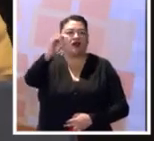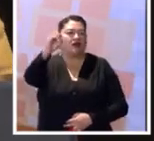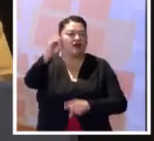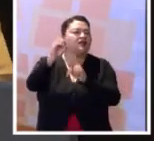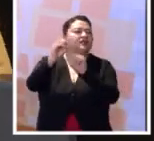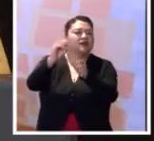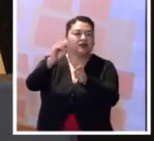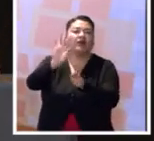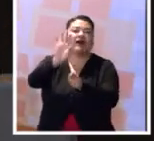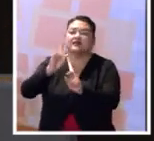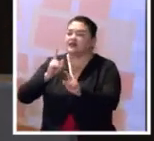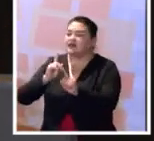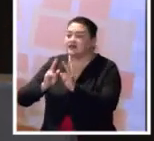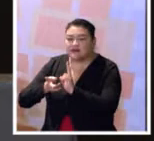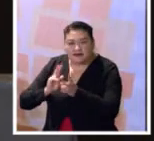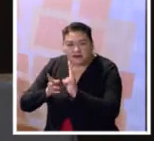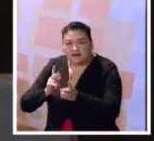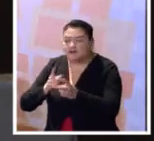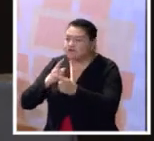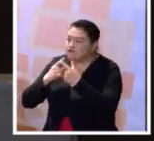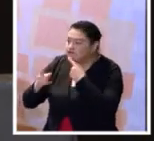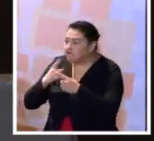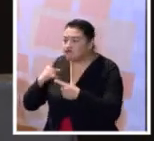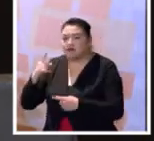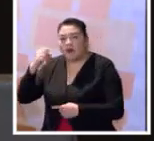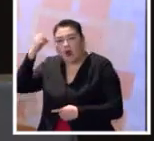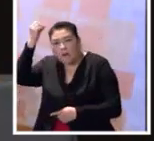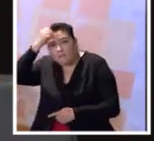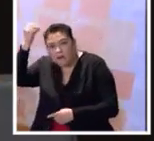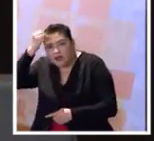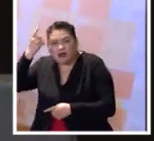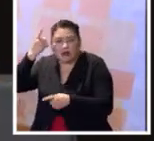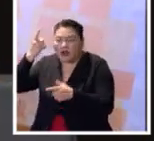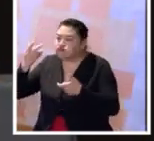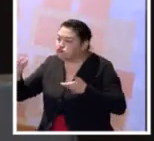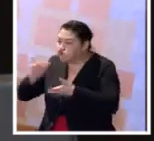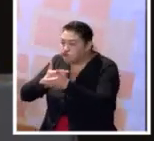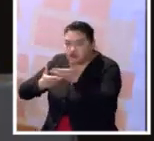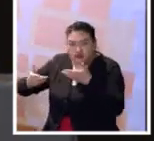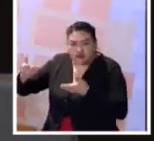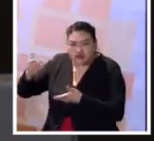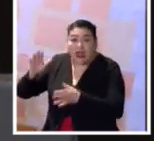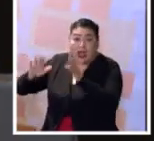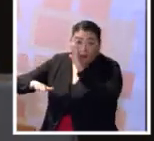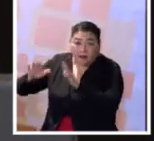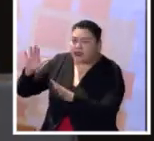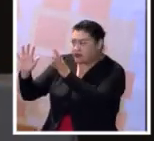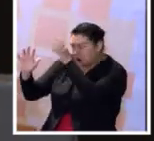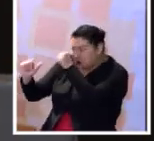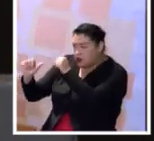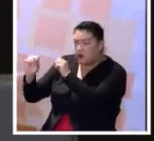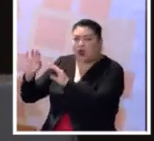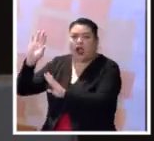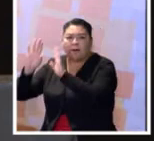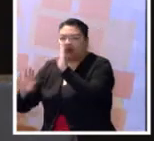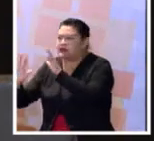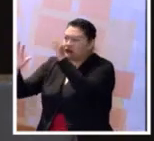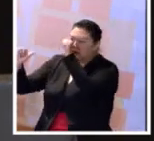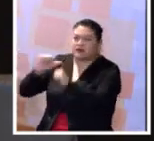de diálogo, de disensos y de construcción de consensos. ¿O no? Un coloquio es